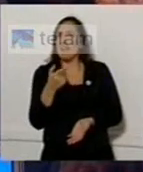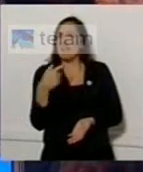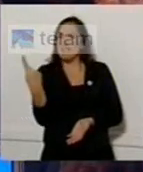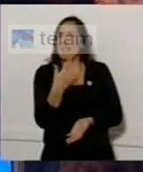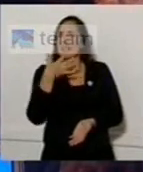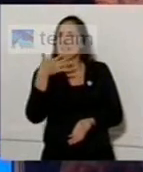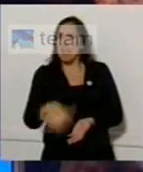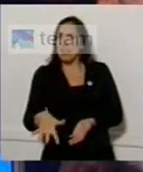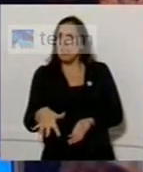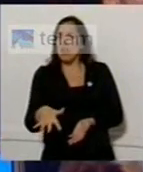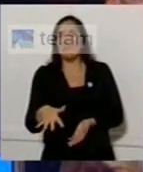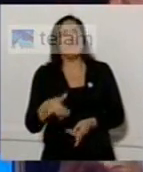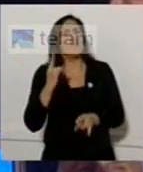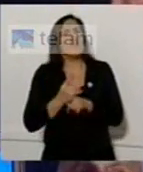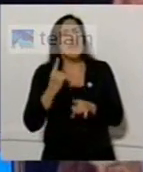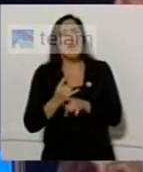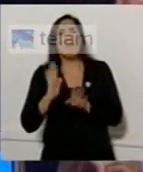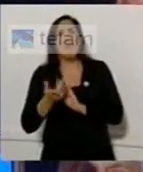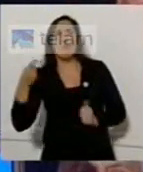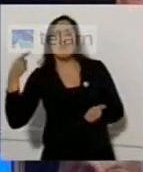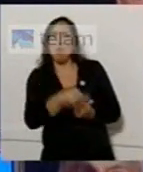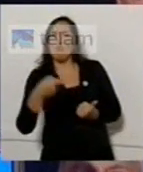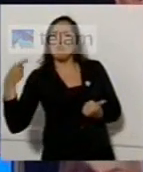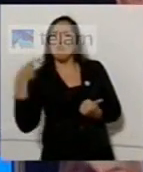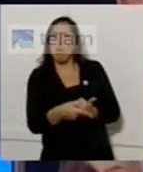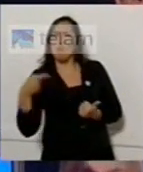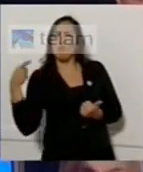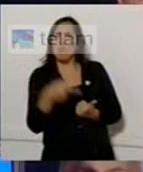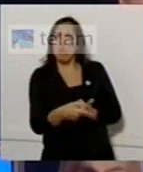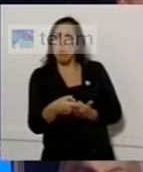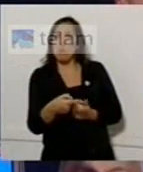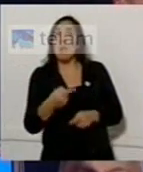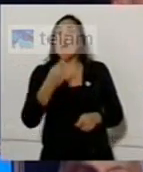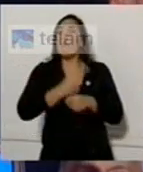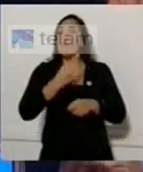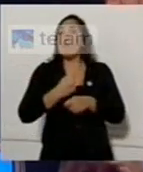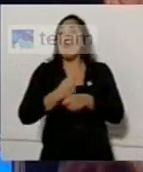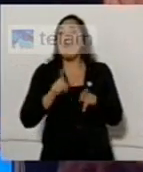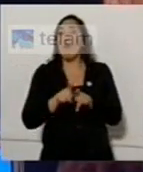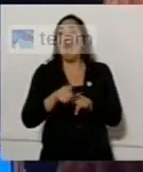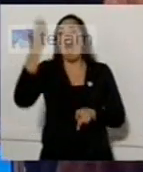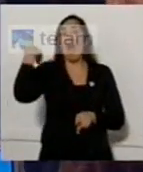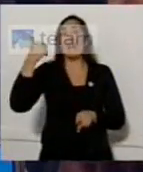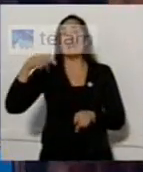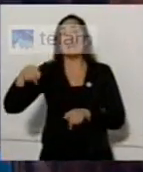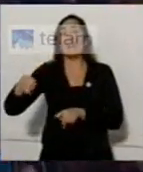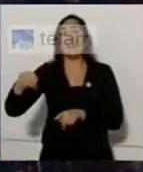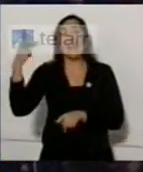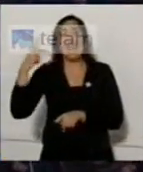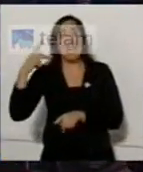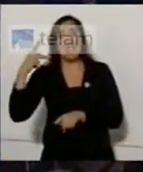los ataques permanentes que sufriera primero Néstor como presidente y después esta